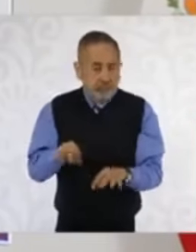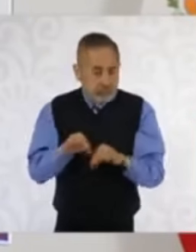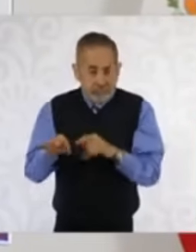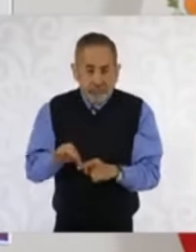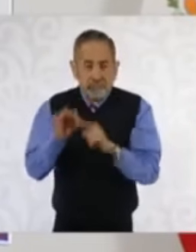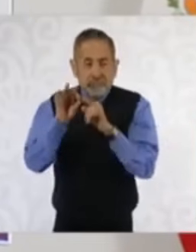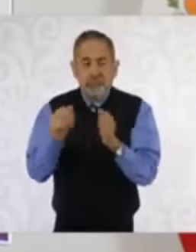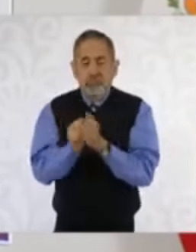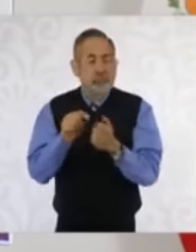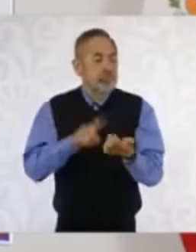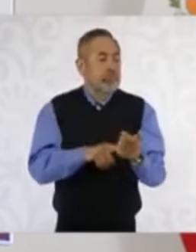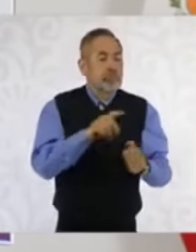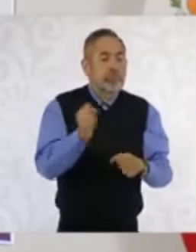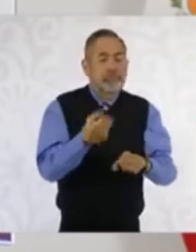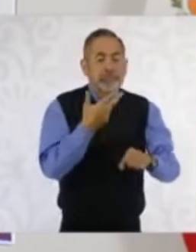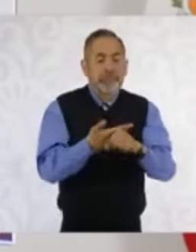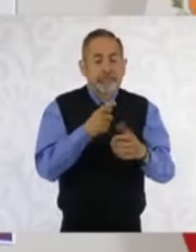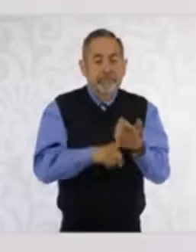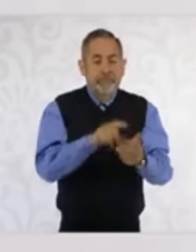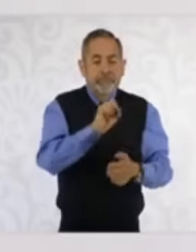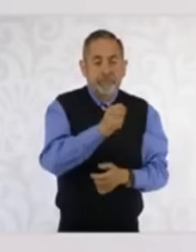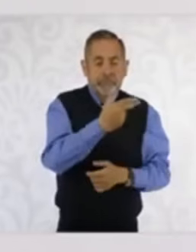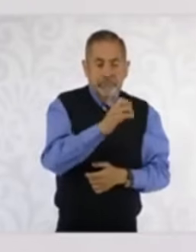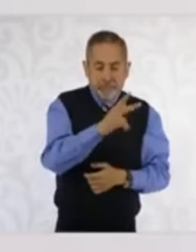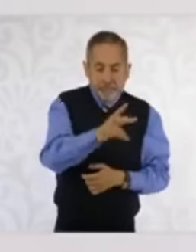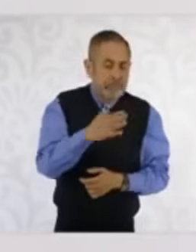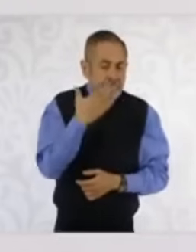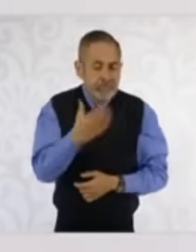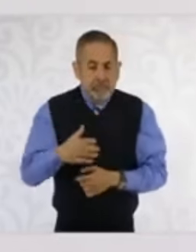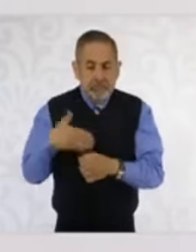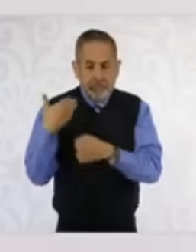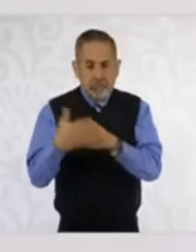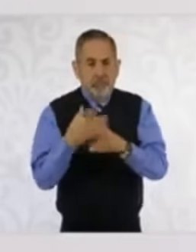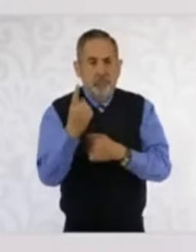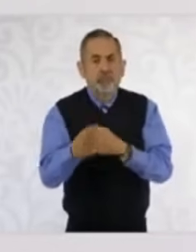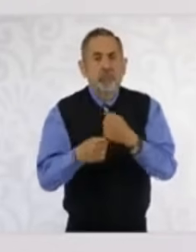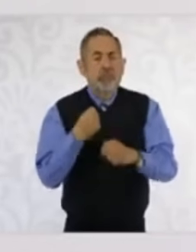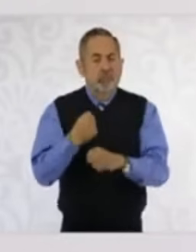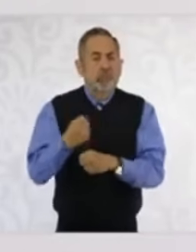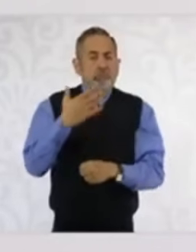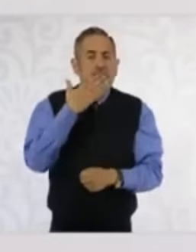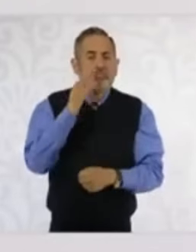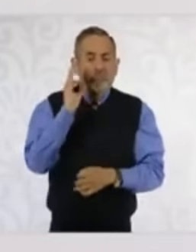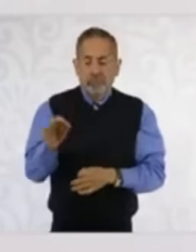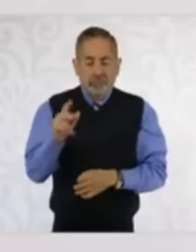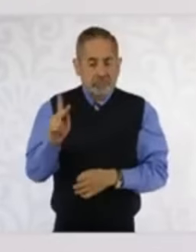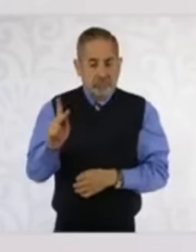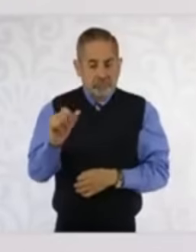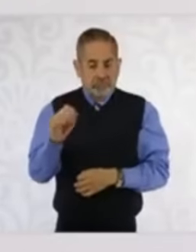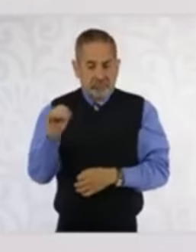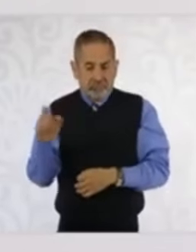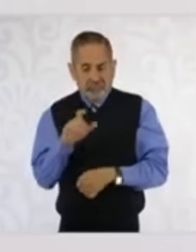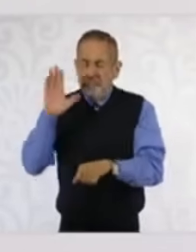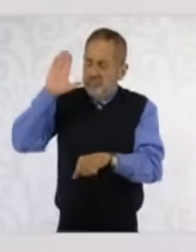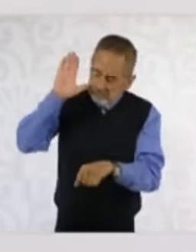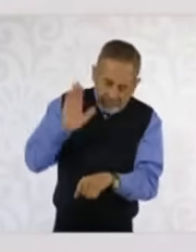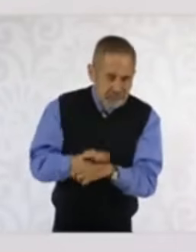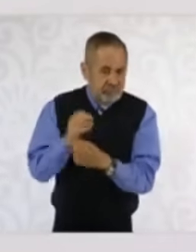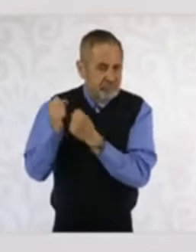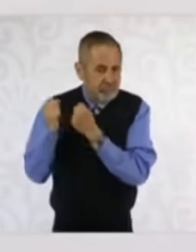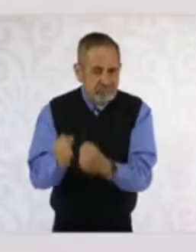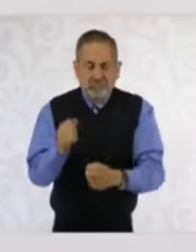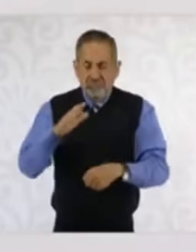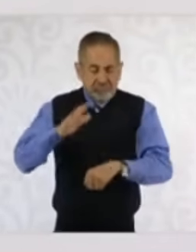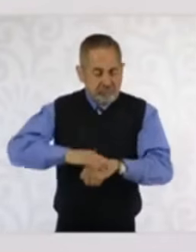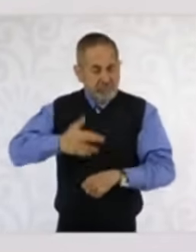menos. Es una especie de red de seguridad para que nadie quede desamparado. Ahora, recuerden que si ya tienen 65 años,